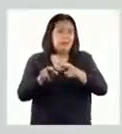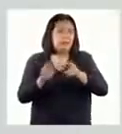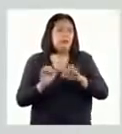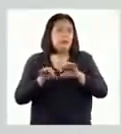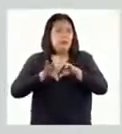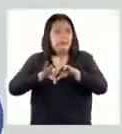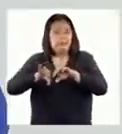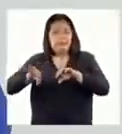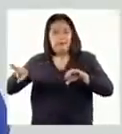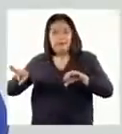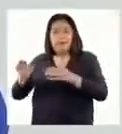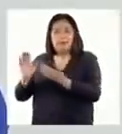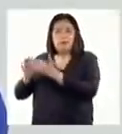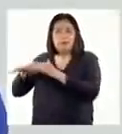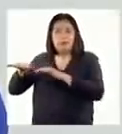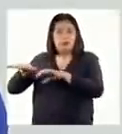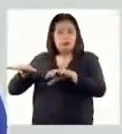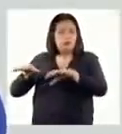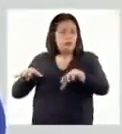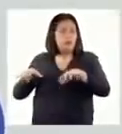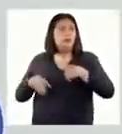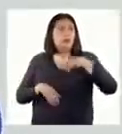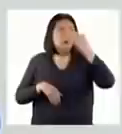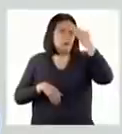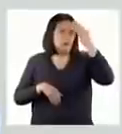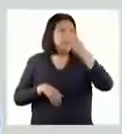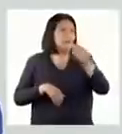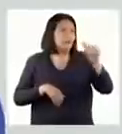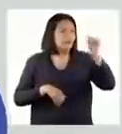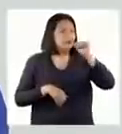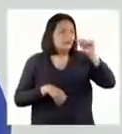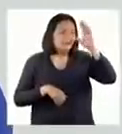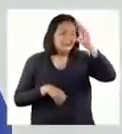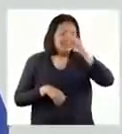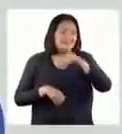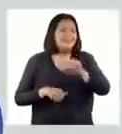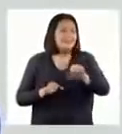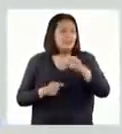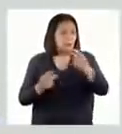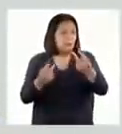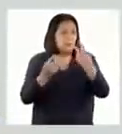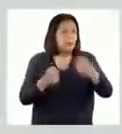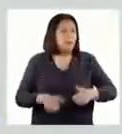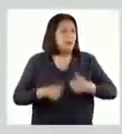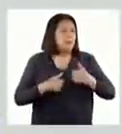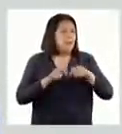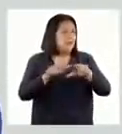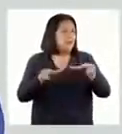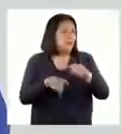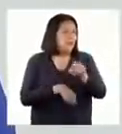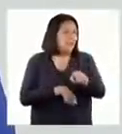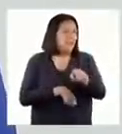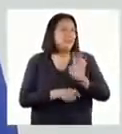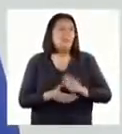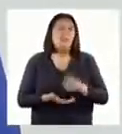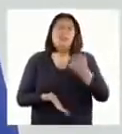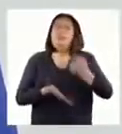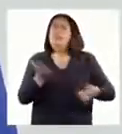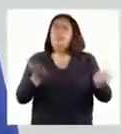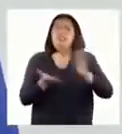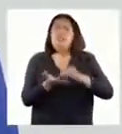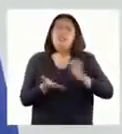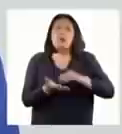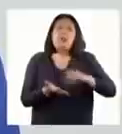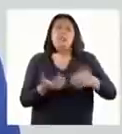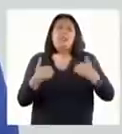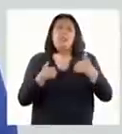las zonas urbanas. Sé que hay muchas niñas y niños que nos ven y viven en lugares así. ¿Qué otros